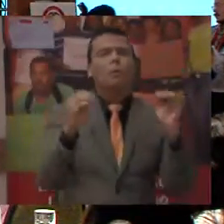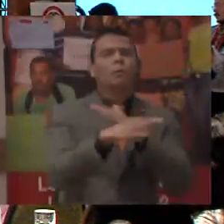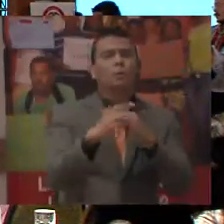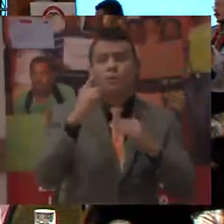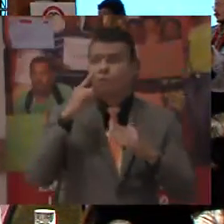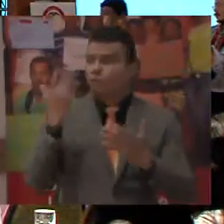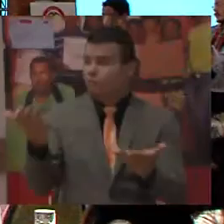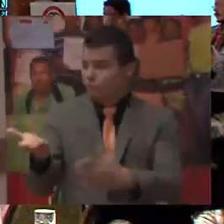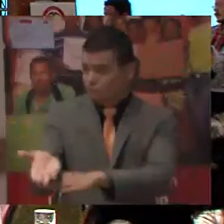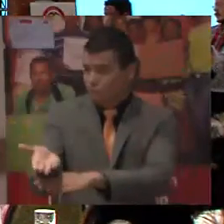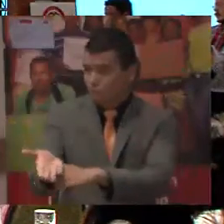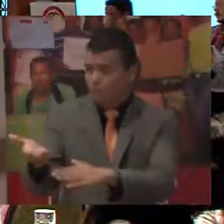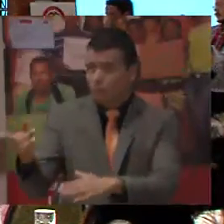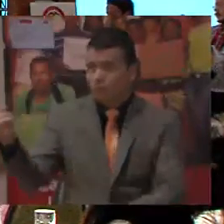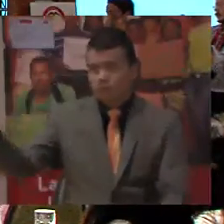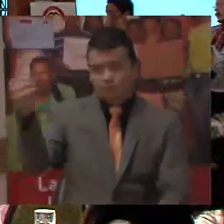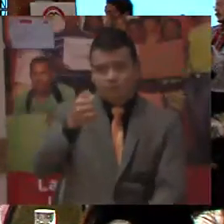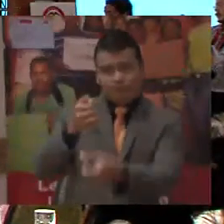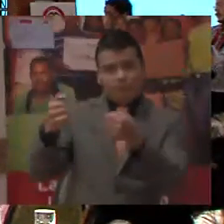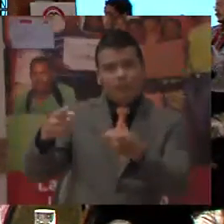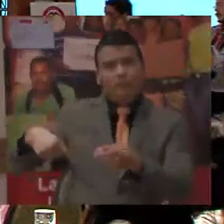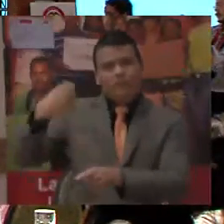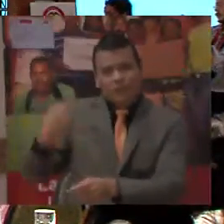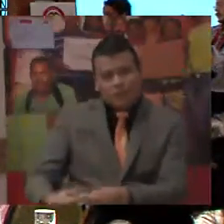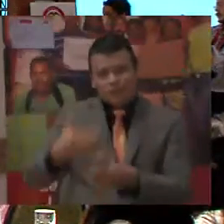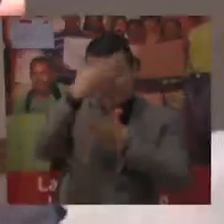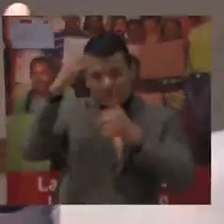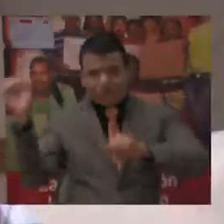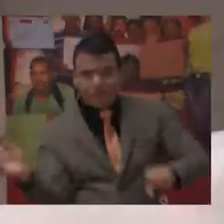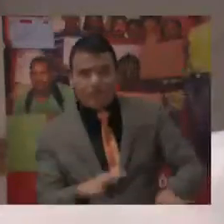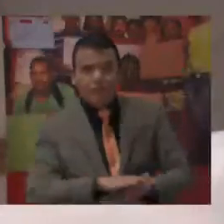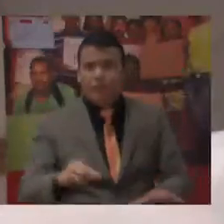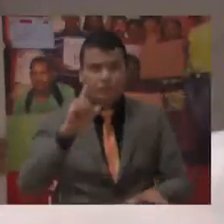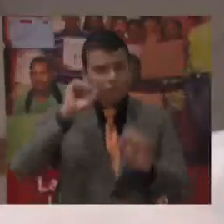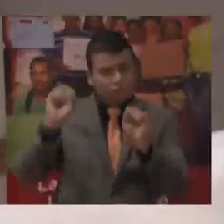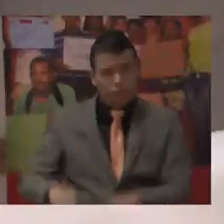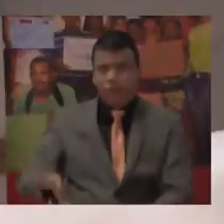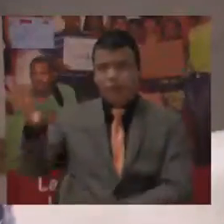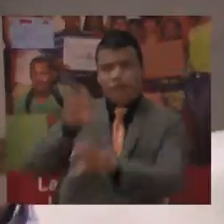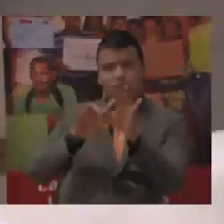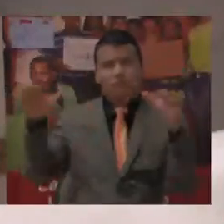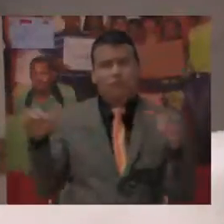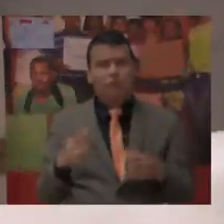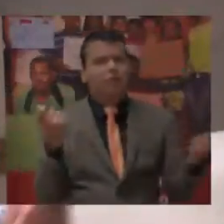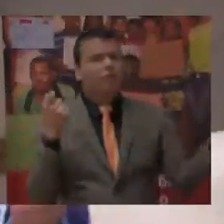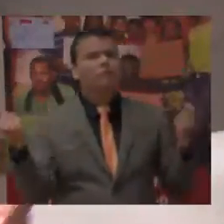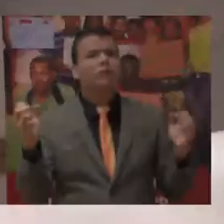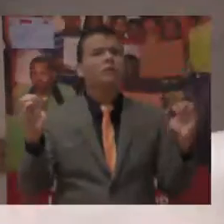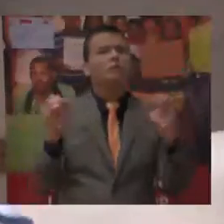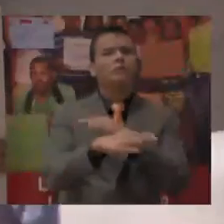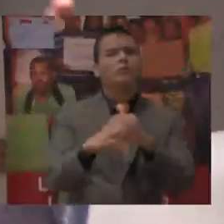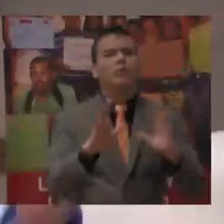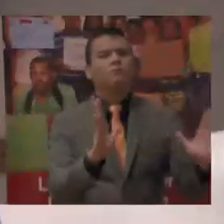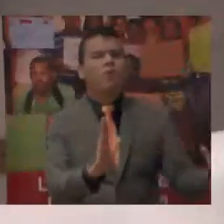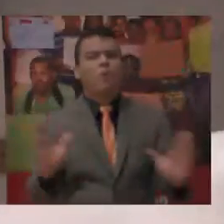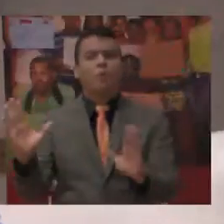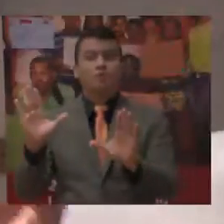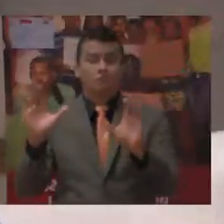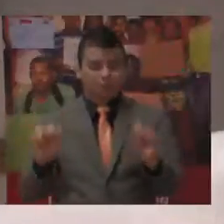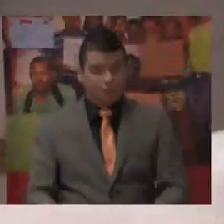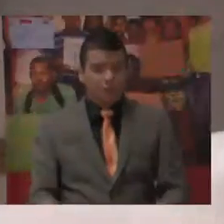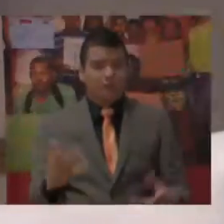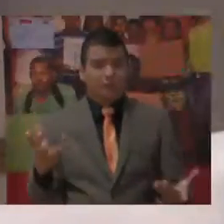yo, vea, reciban reinsertados, aunque sea como los ordenadores del tráfico, porque vamos a meter